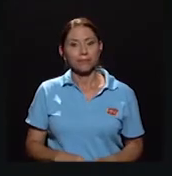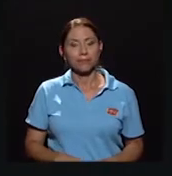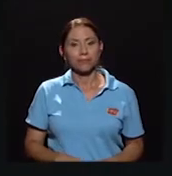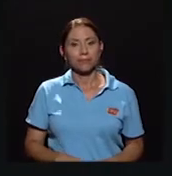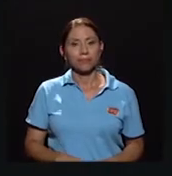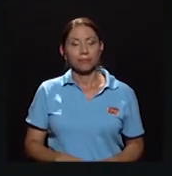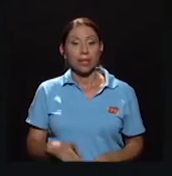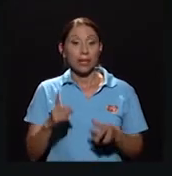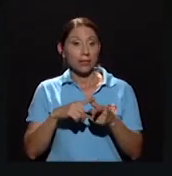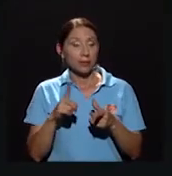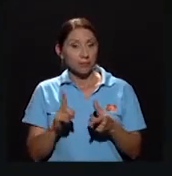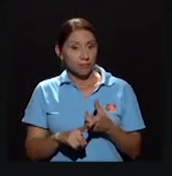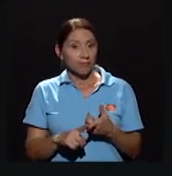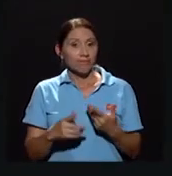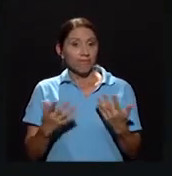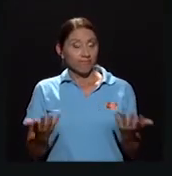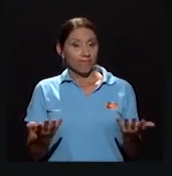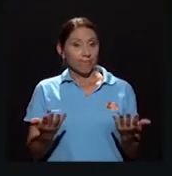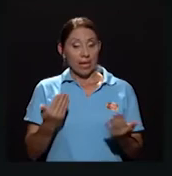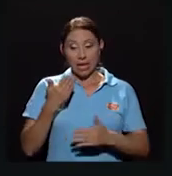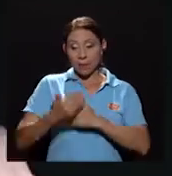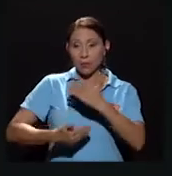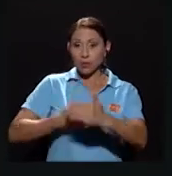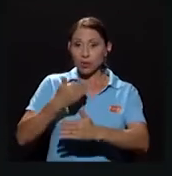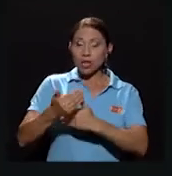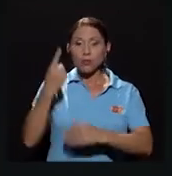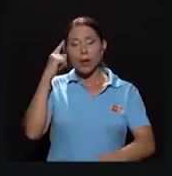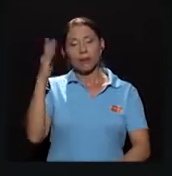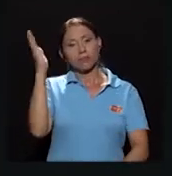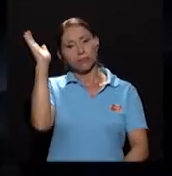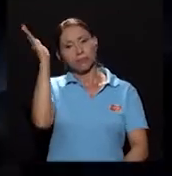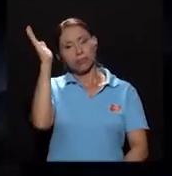así que fue el proceso de defensa sumamente